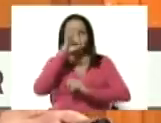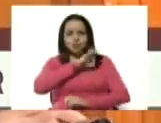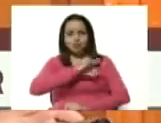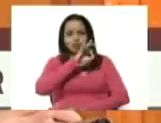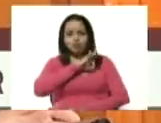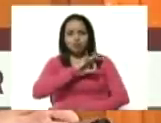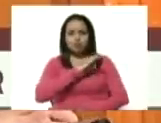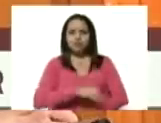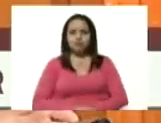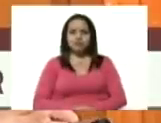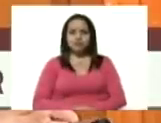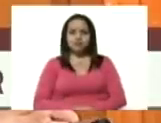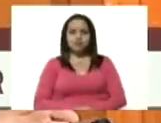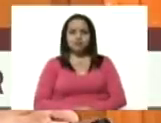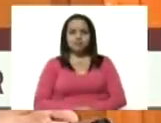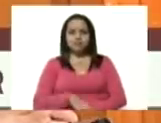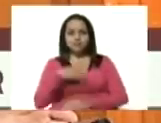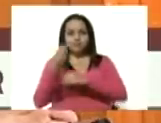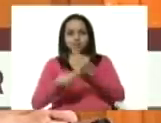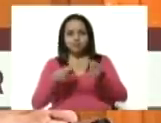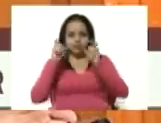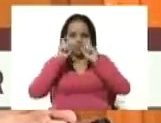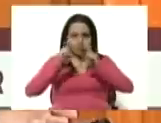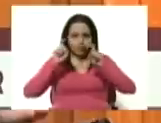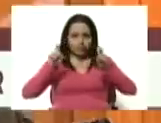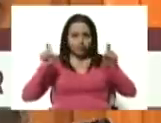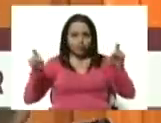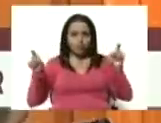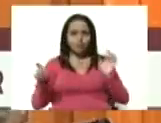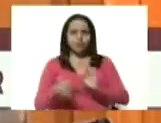mientras imparte clases,